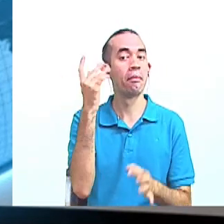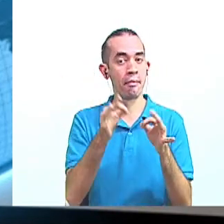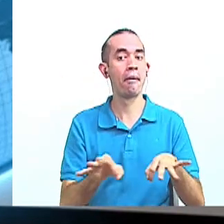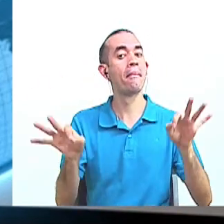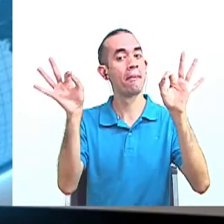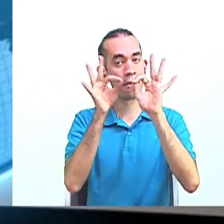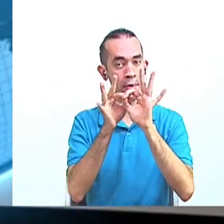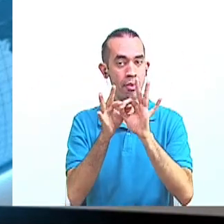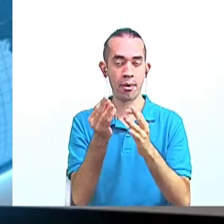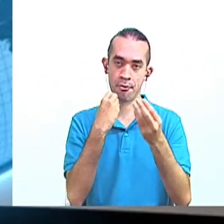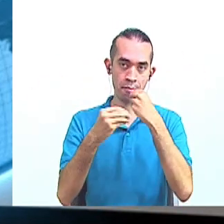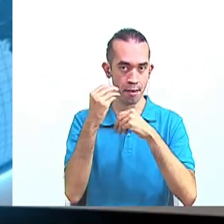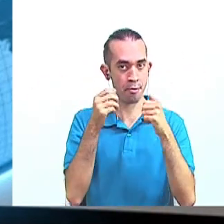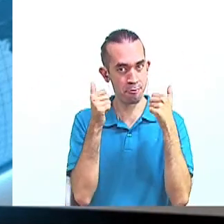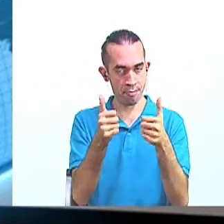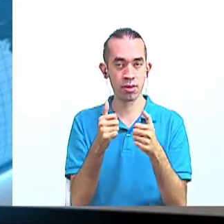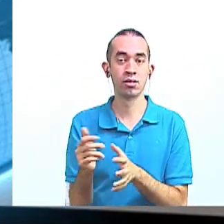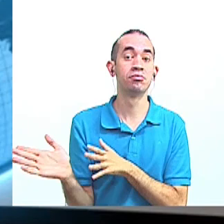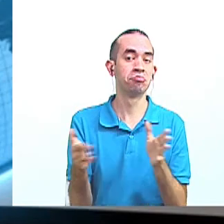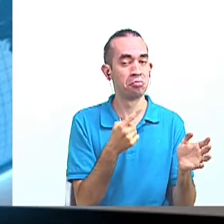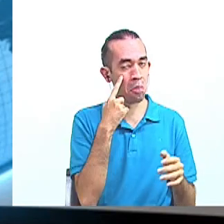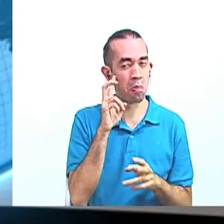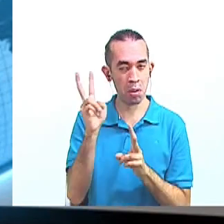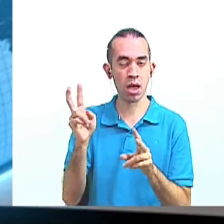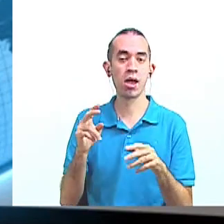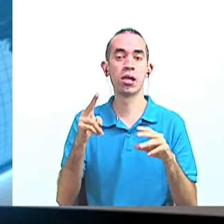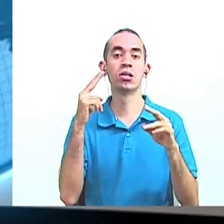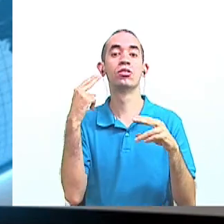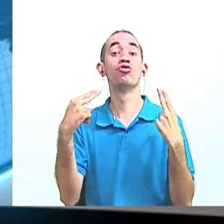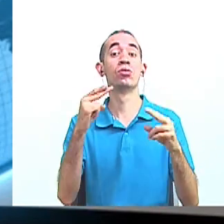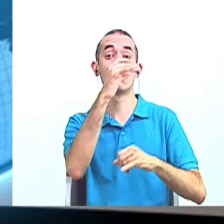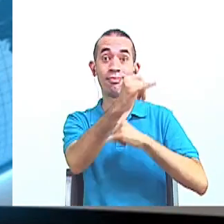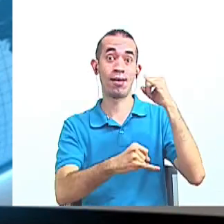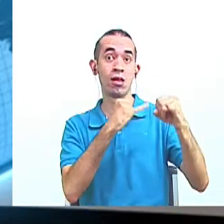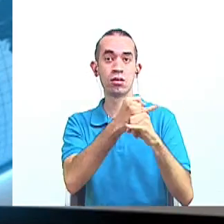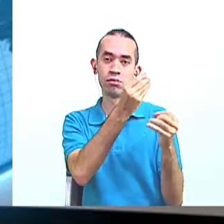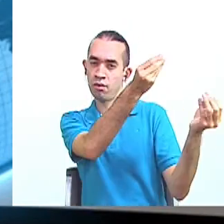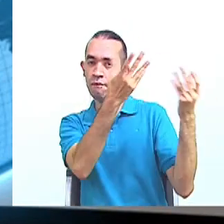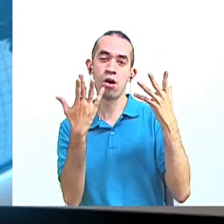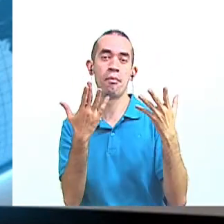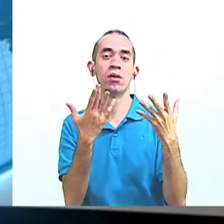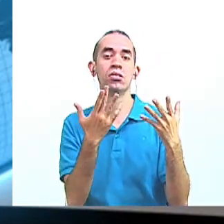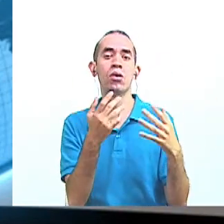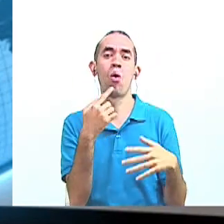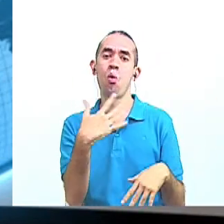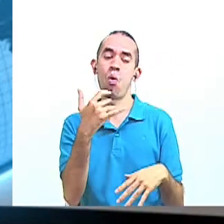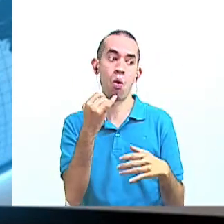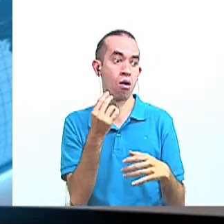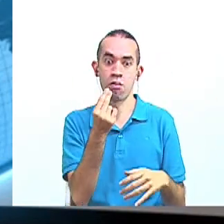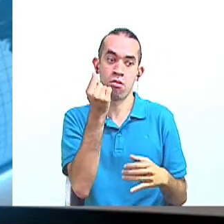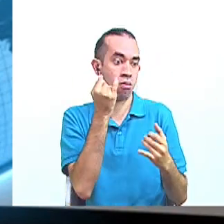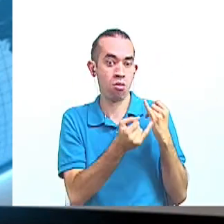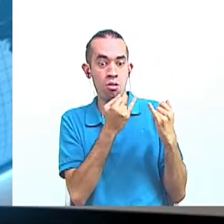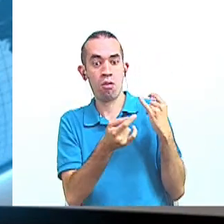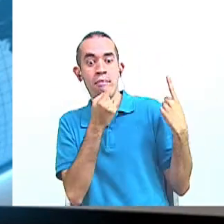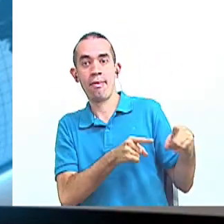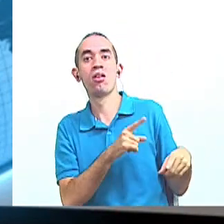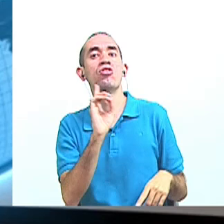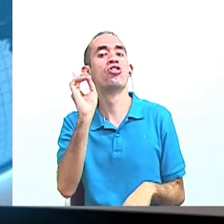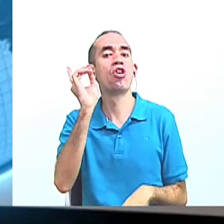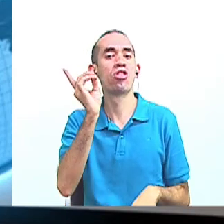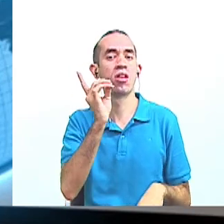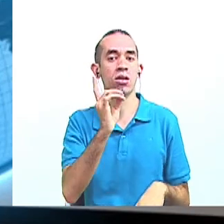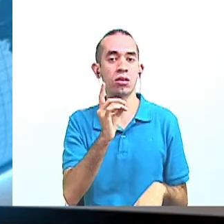importante pues alimentarse lo mejor que podamos. Vamos a noticias internacionales y nos llega esta información de última hora directamente